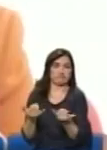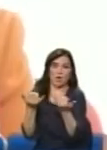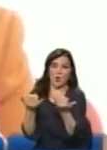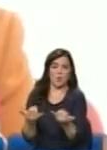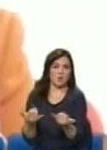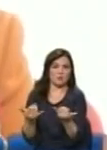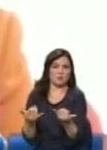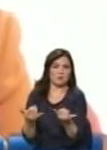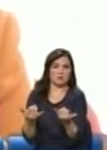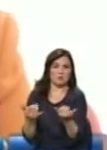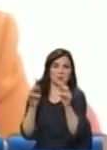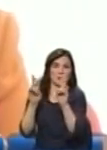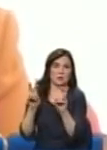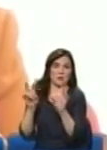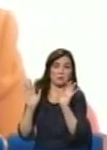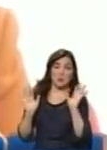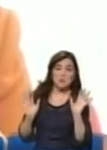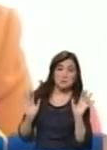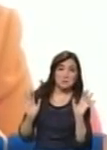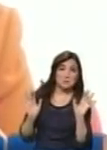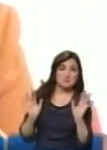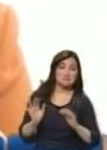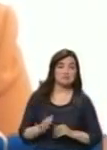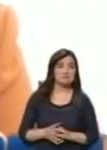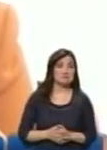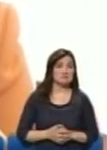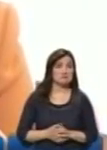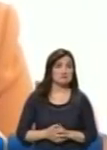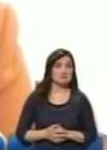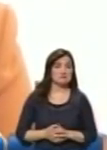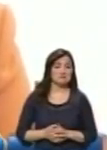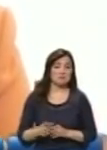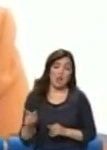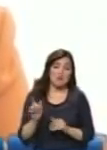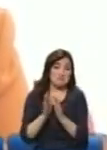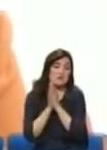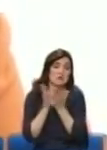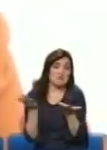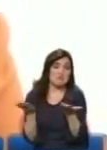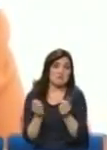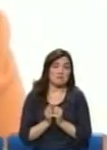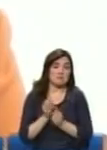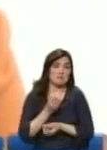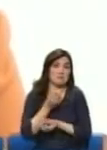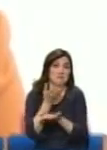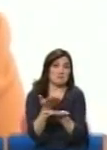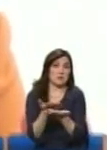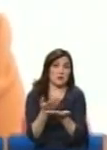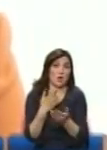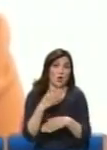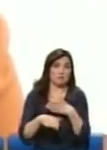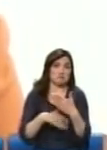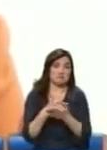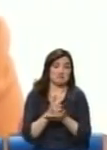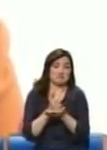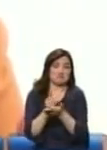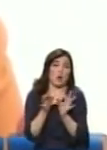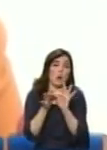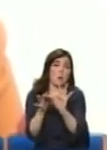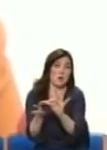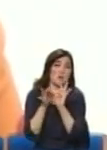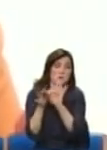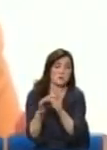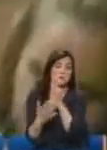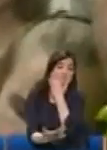este ni en ningún otro caso. Pero si fuera el caso, que se investigue, lo que ha venido es a manifestarme que está dispuesto a dar todas